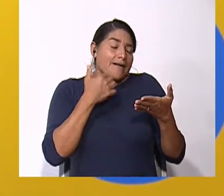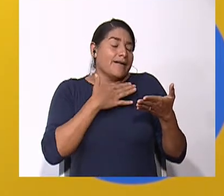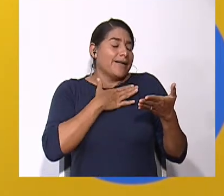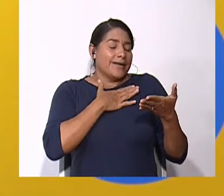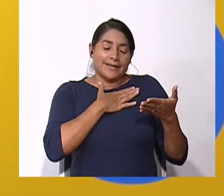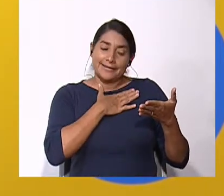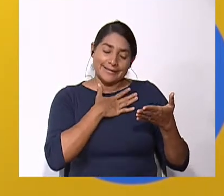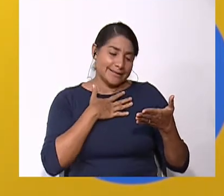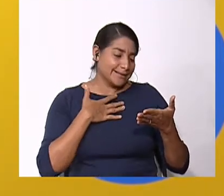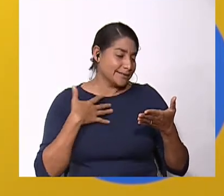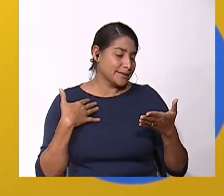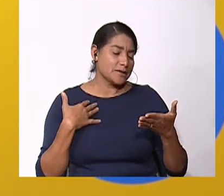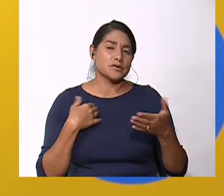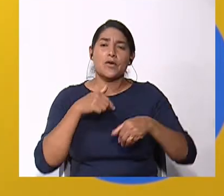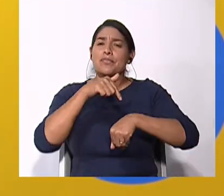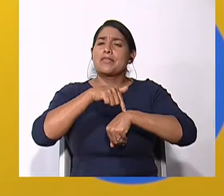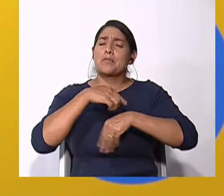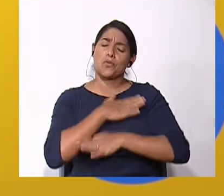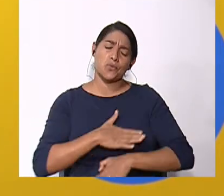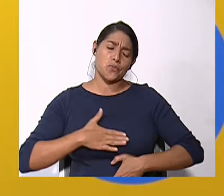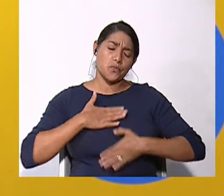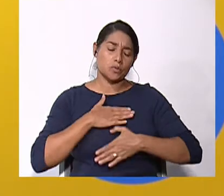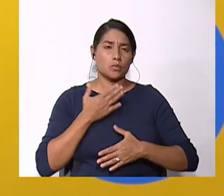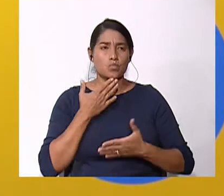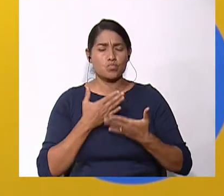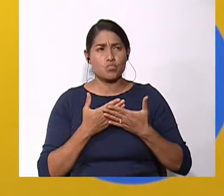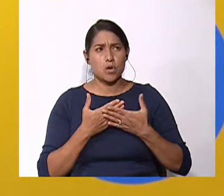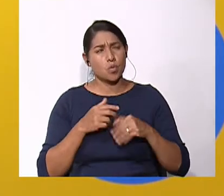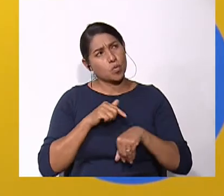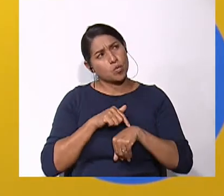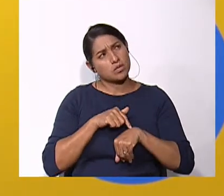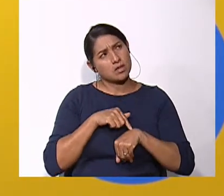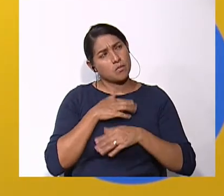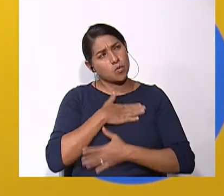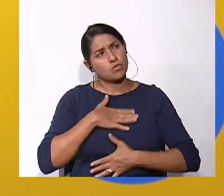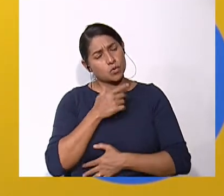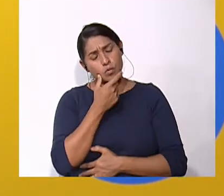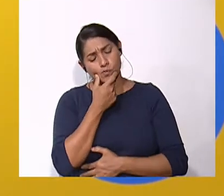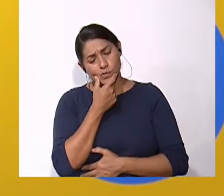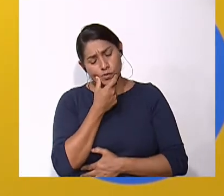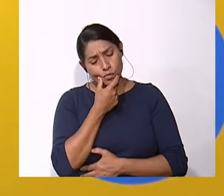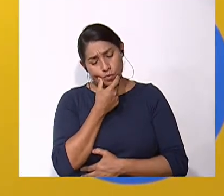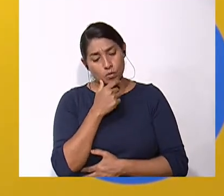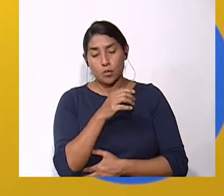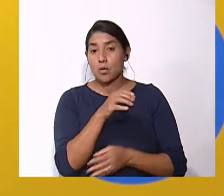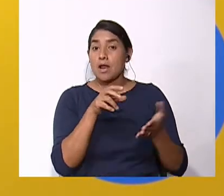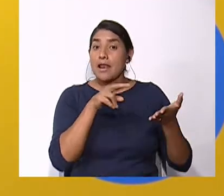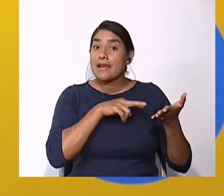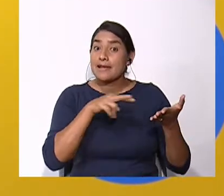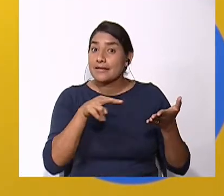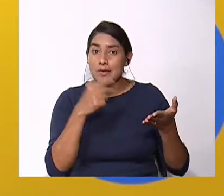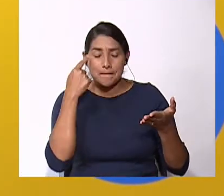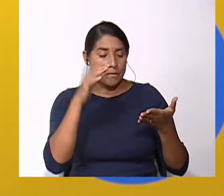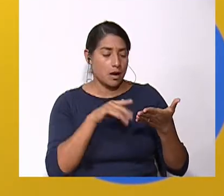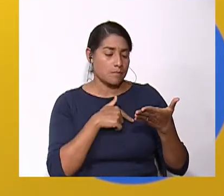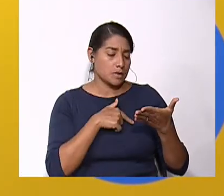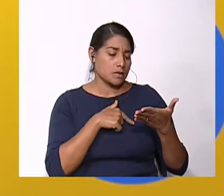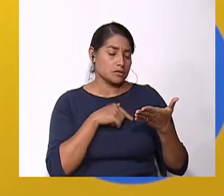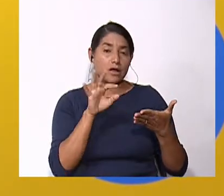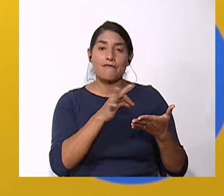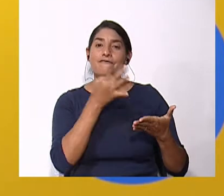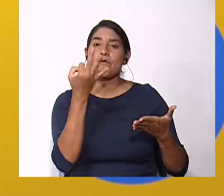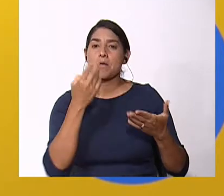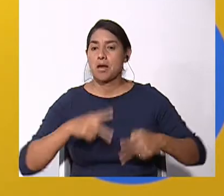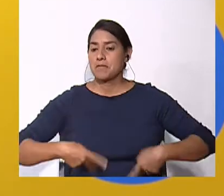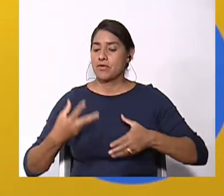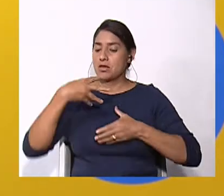un pasatiempo. Bueno, no, en mi caso no es un pasatiempo. La lectura para mí es un estilo de vida.